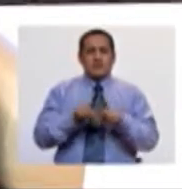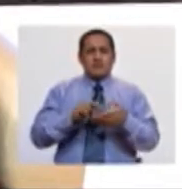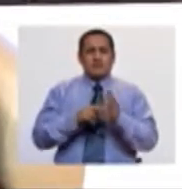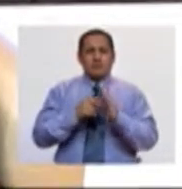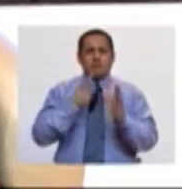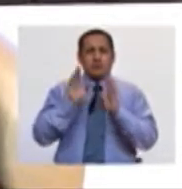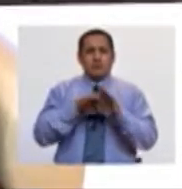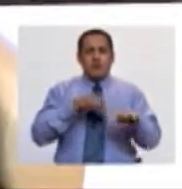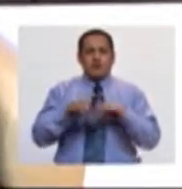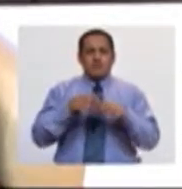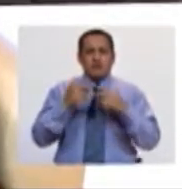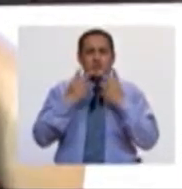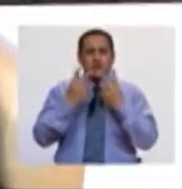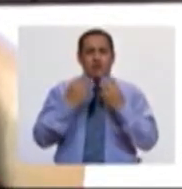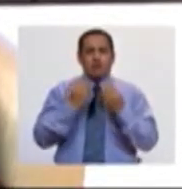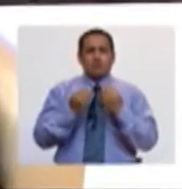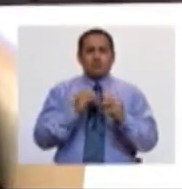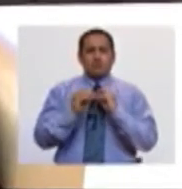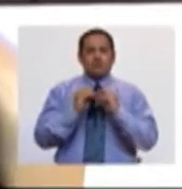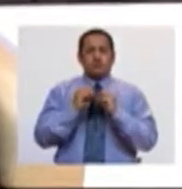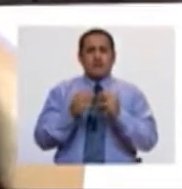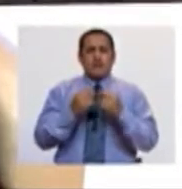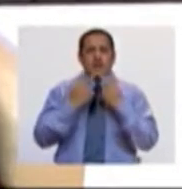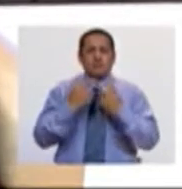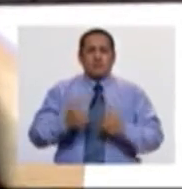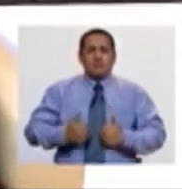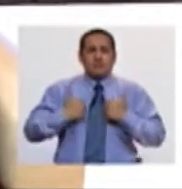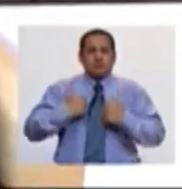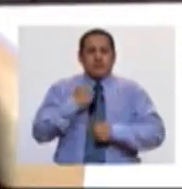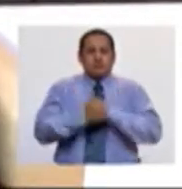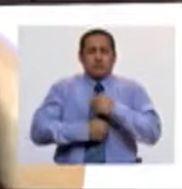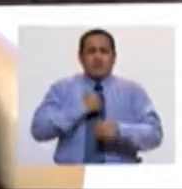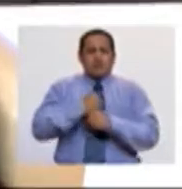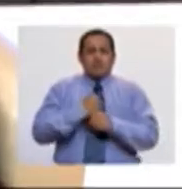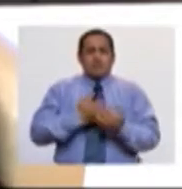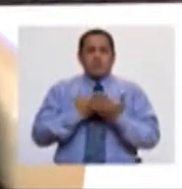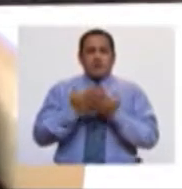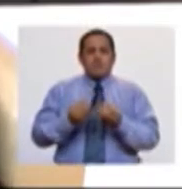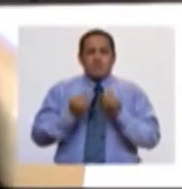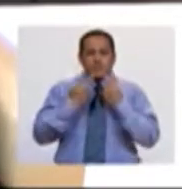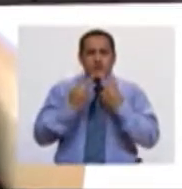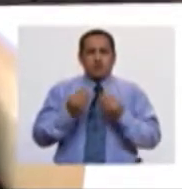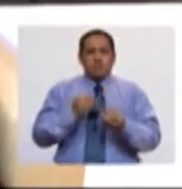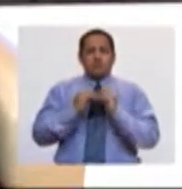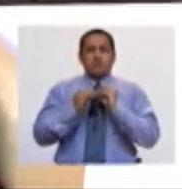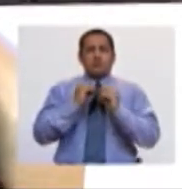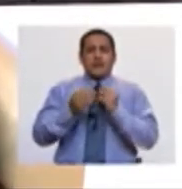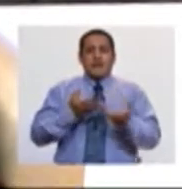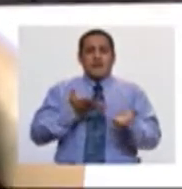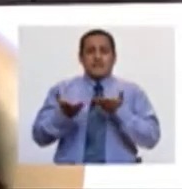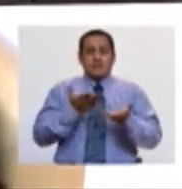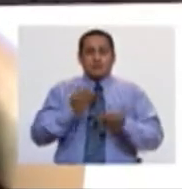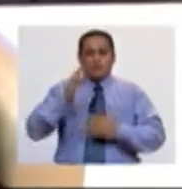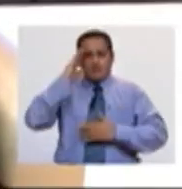Lo que tiene que hacerse, creo yo, es mirar un poquito el contexto de lo que vivimos en el siglo XXI y optar por nuevas formas. El servicio